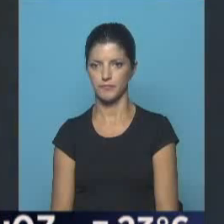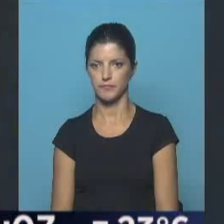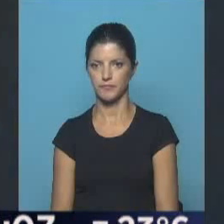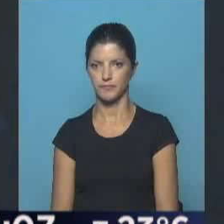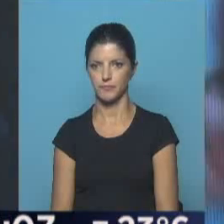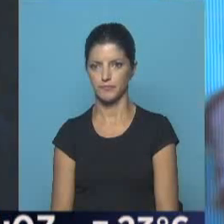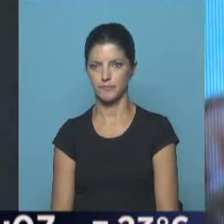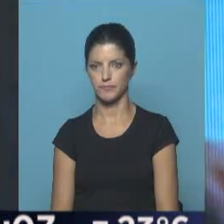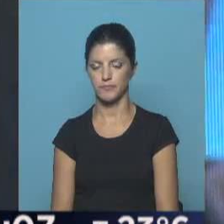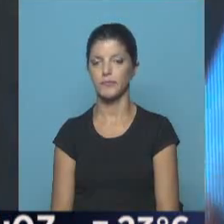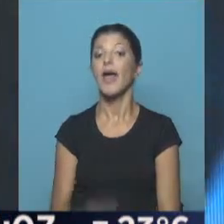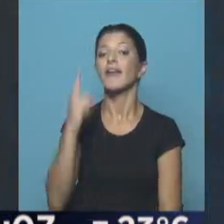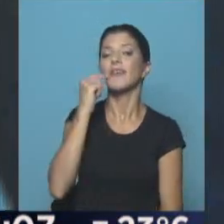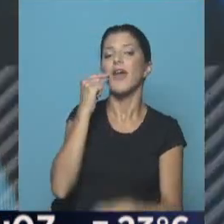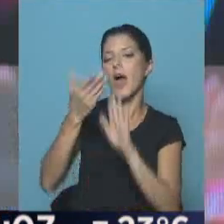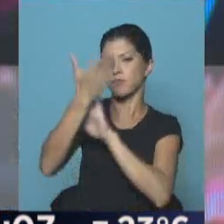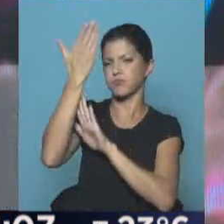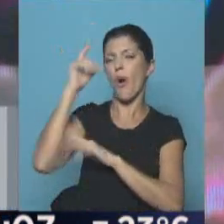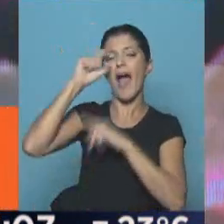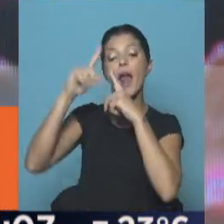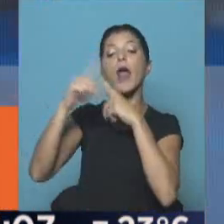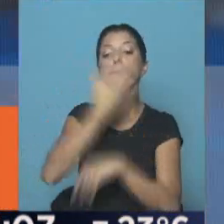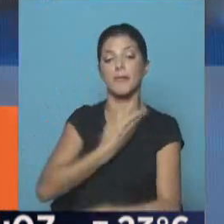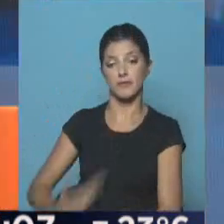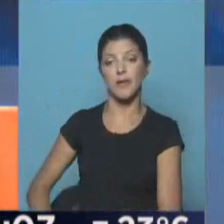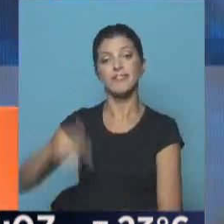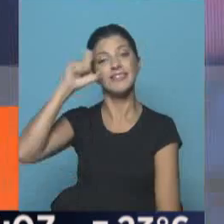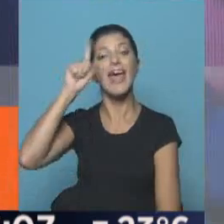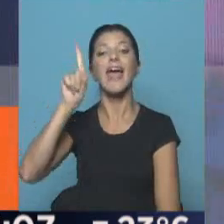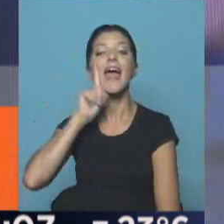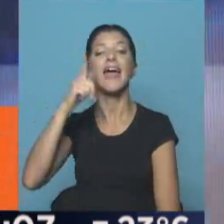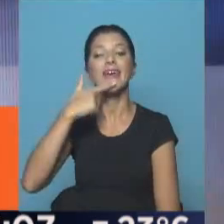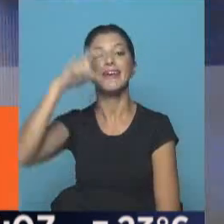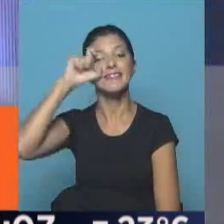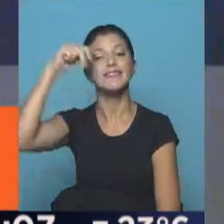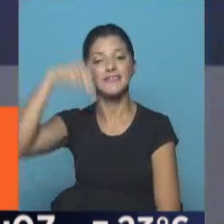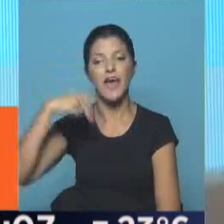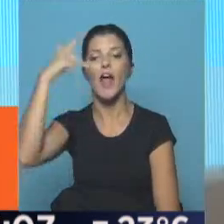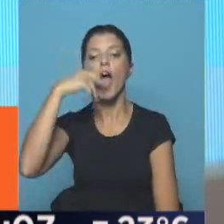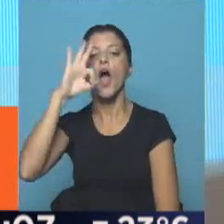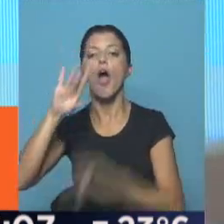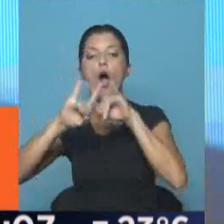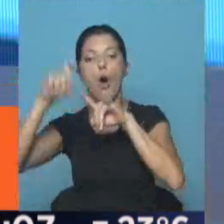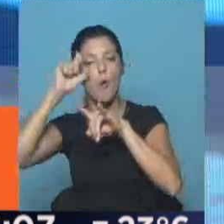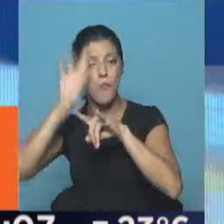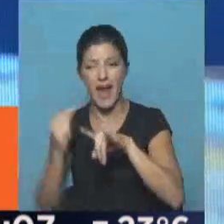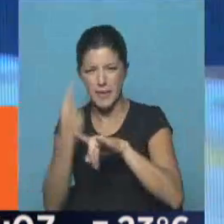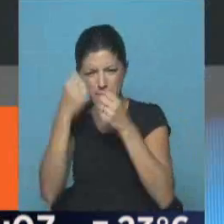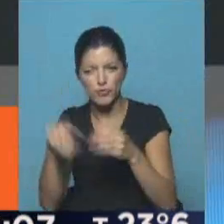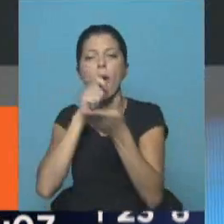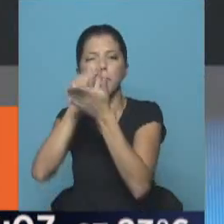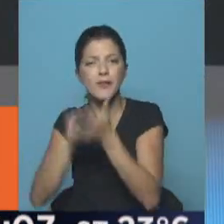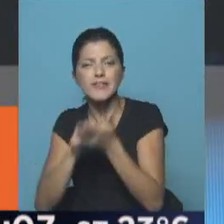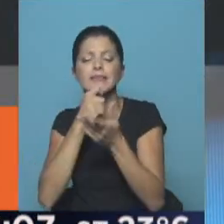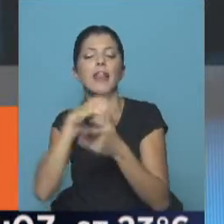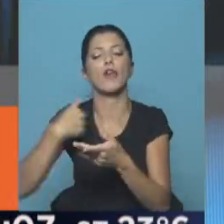Desde Eisenhower que se tiene en cuenta el tema de la popularidad de los presidentes y es efectivamente el que tiene más baja popularidad. Lo que